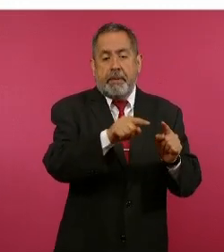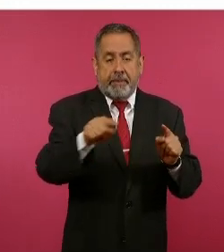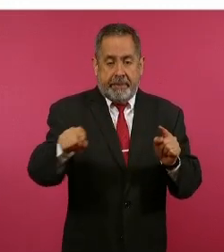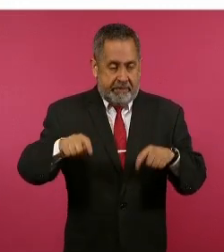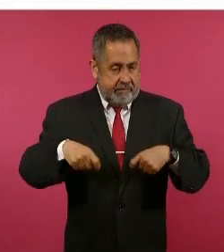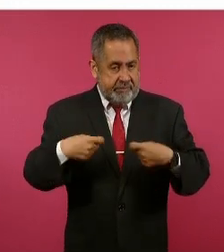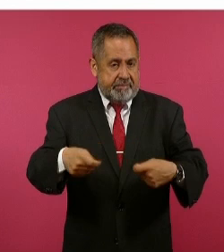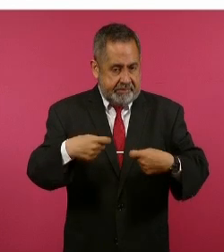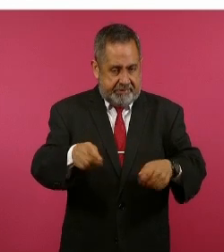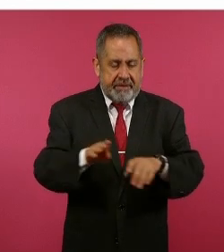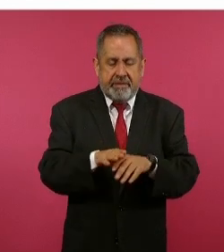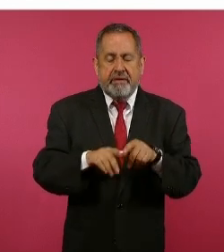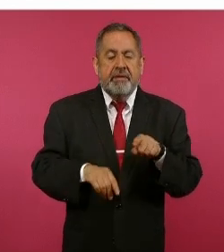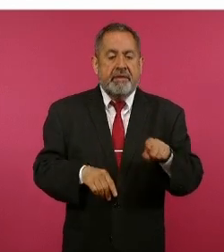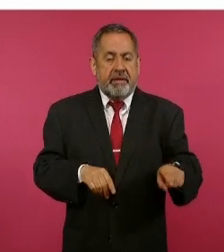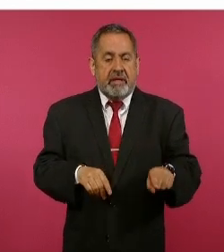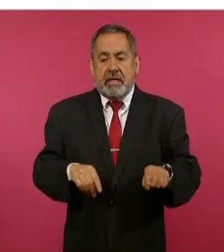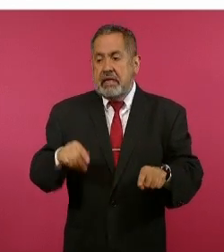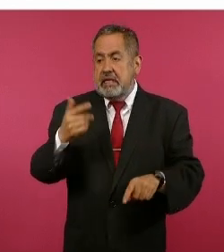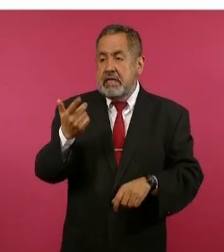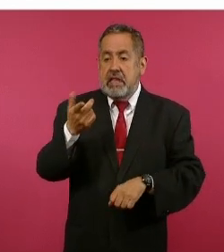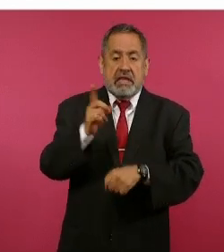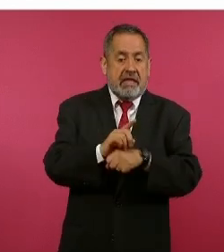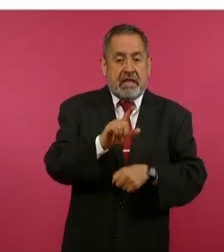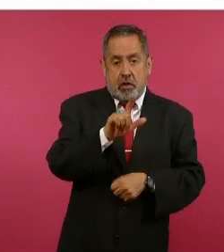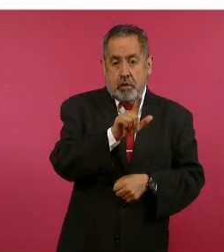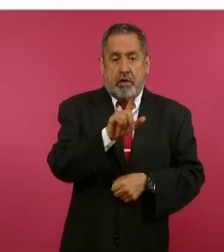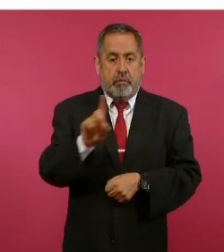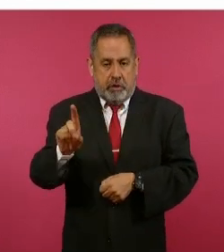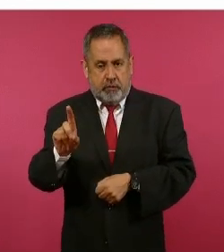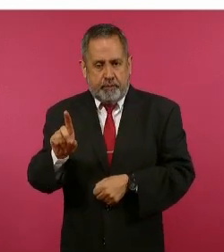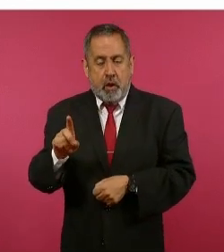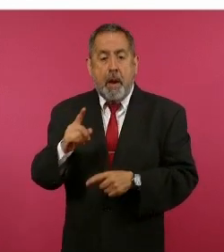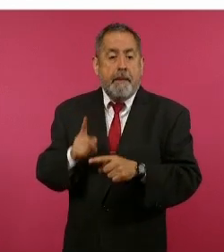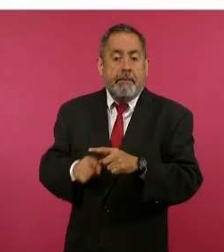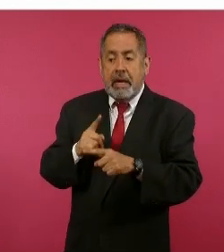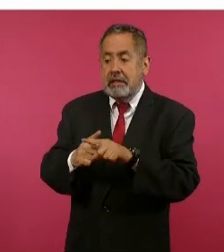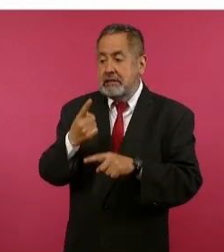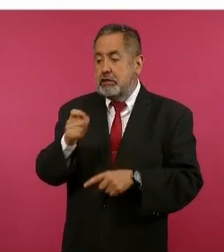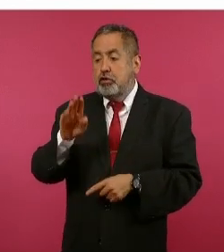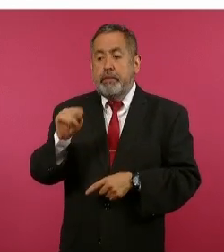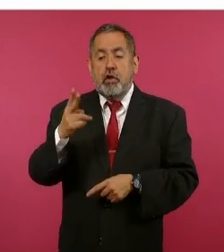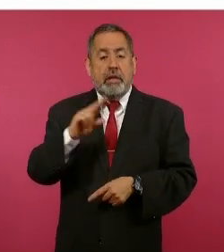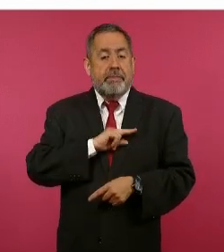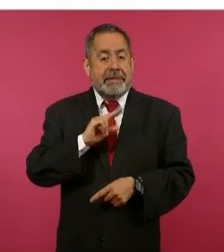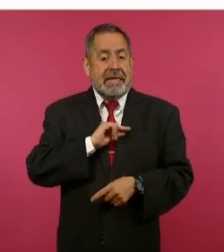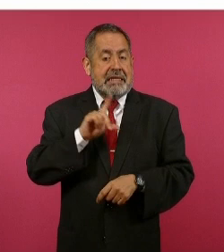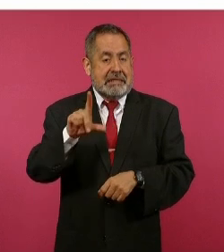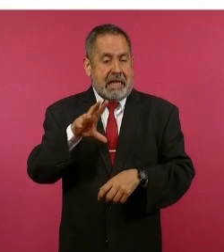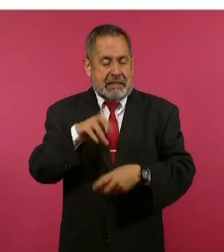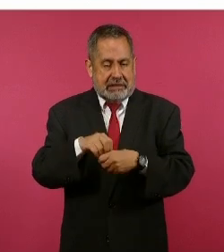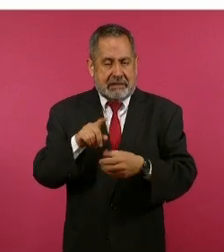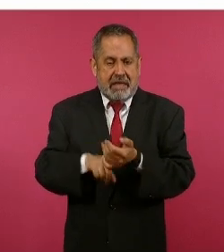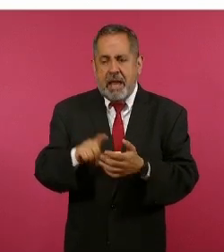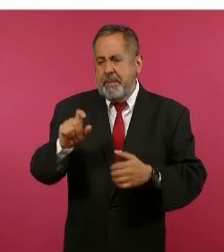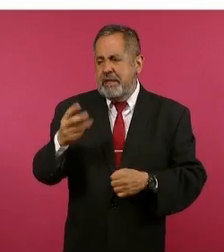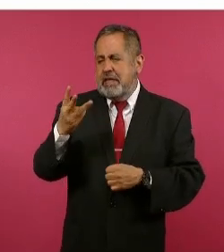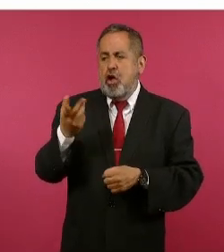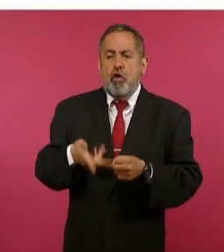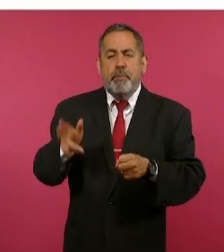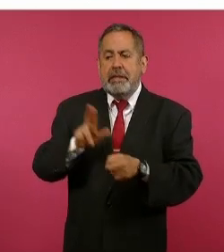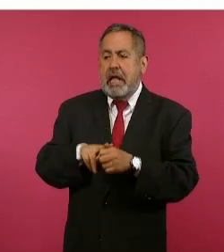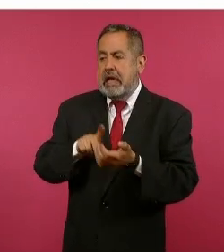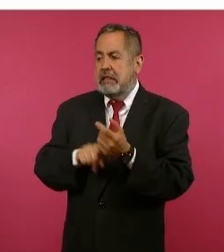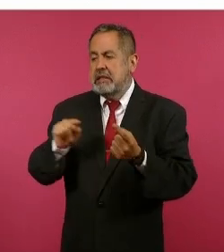que tendrán cobertura los 7 días de la semana y 192 especialistas que estarán en los 23 hospitales